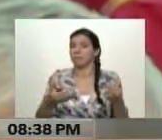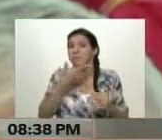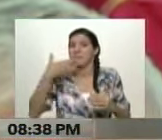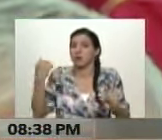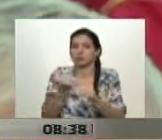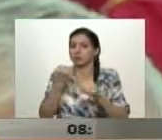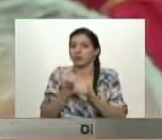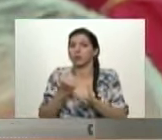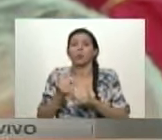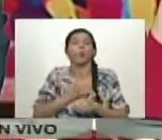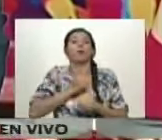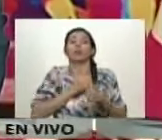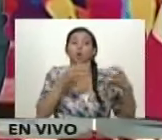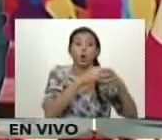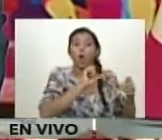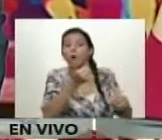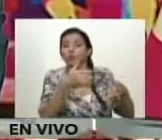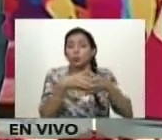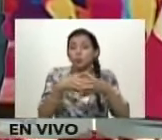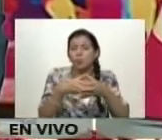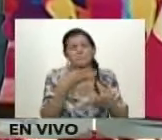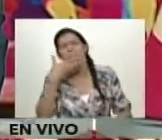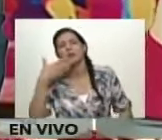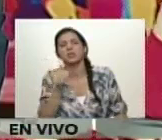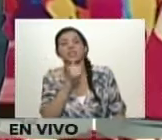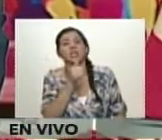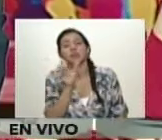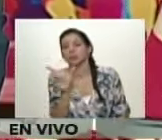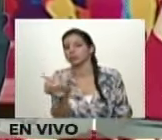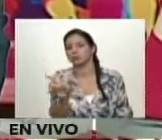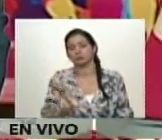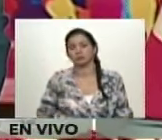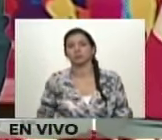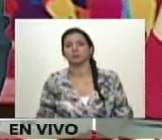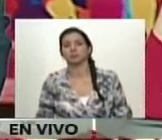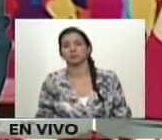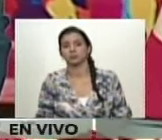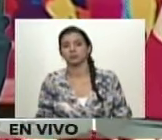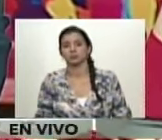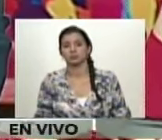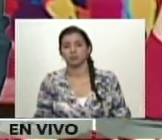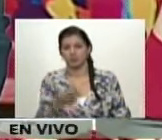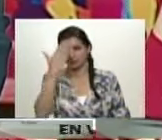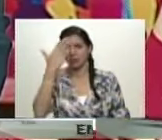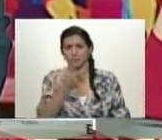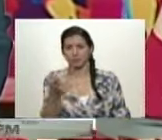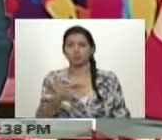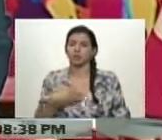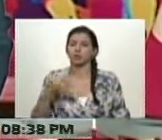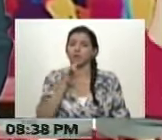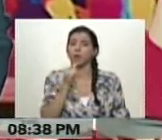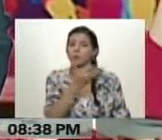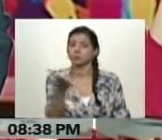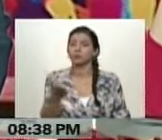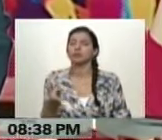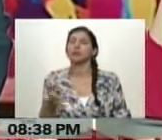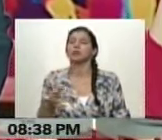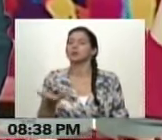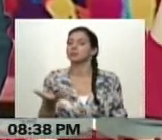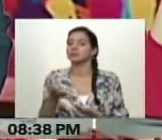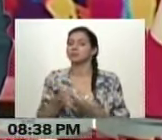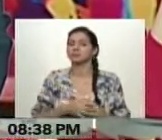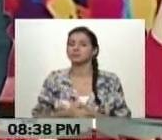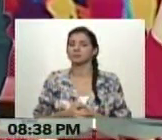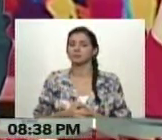en el país. Quiero que lo sepan, pues. en este deporte de